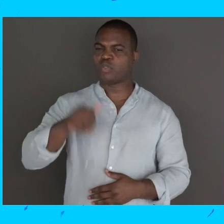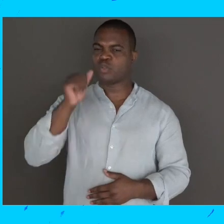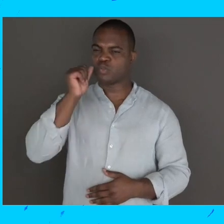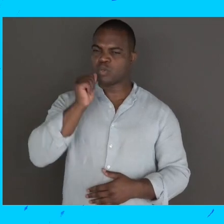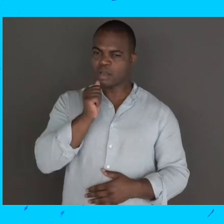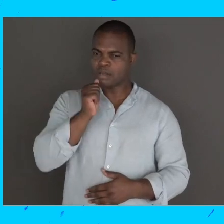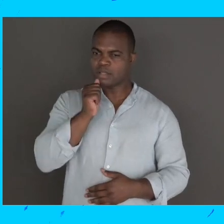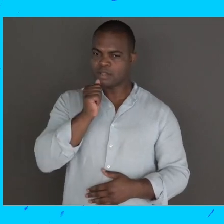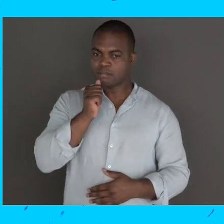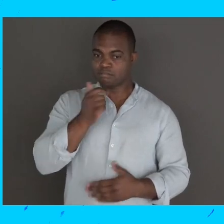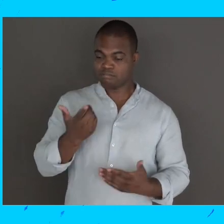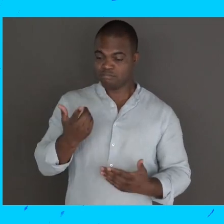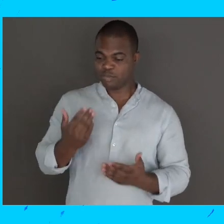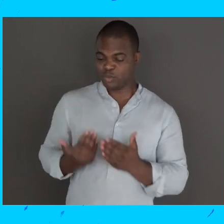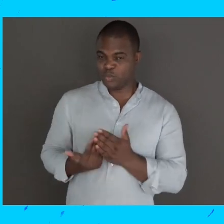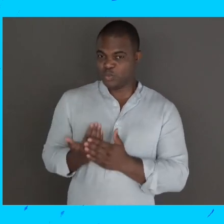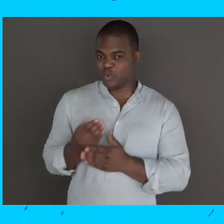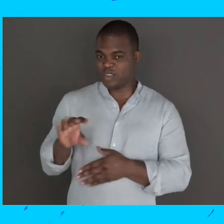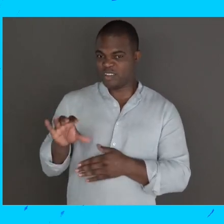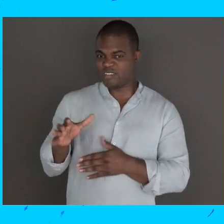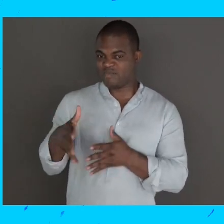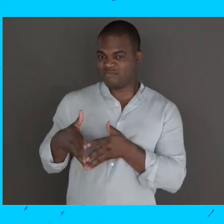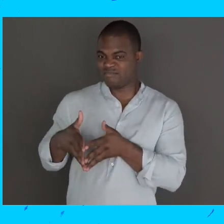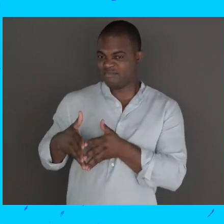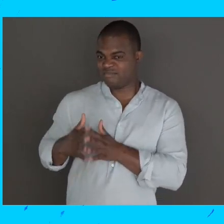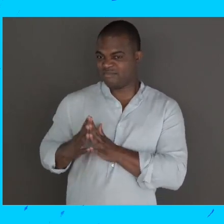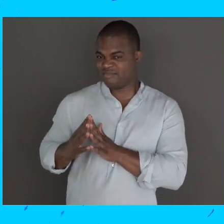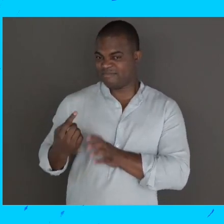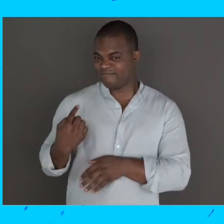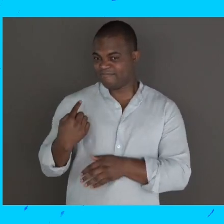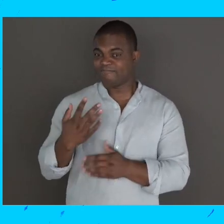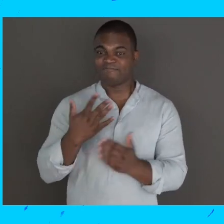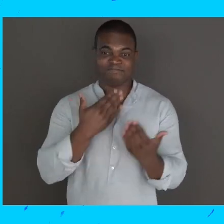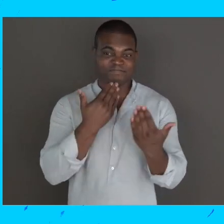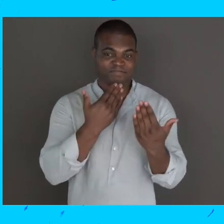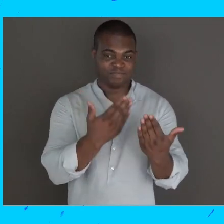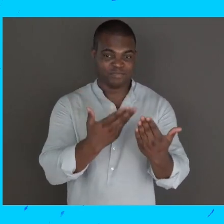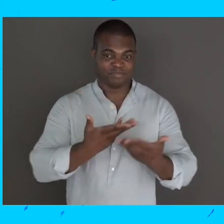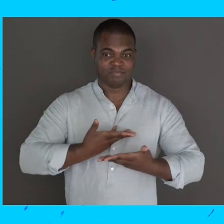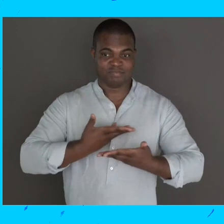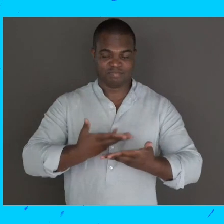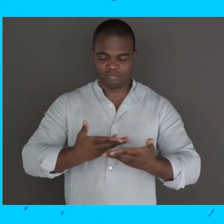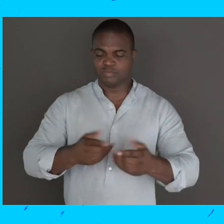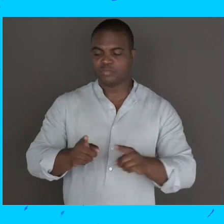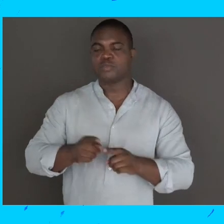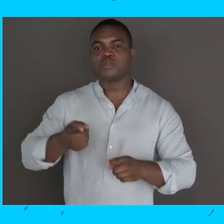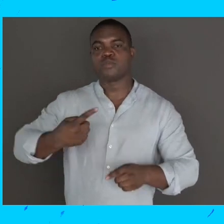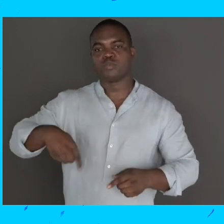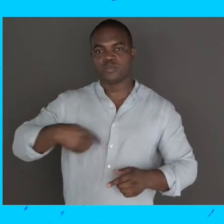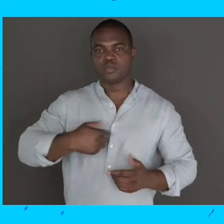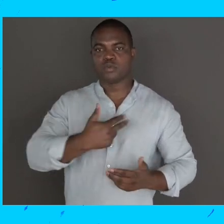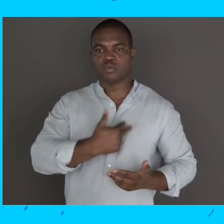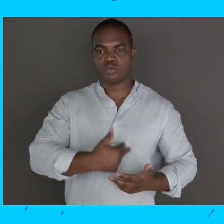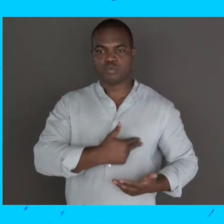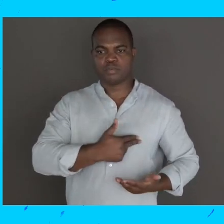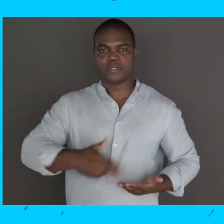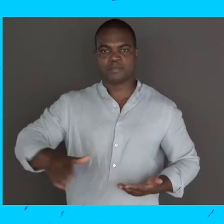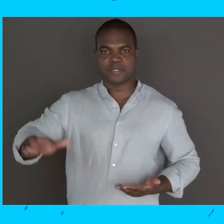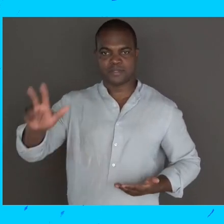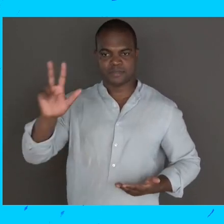incluyentes para todos los estudiantes. Apoyar una educación para la